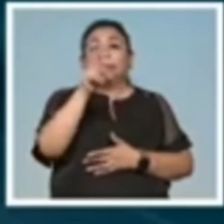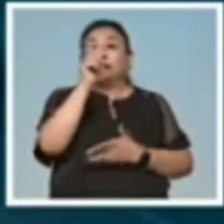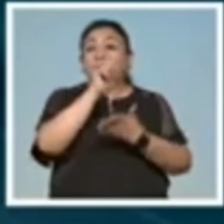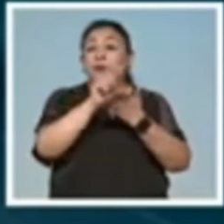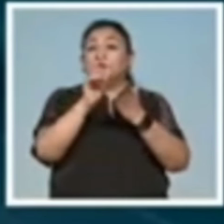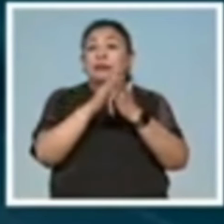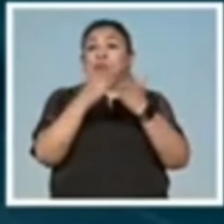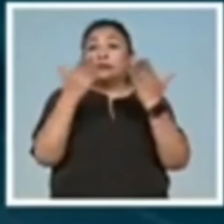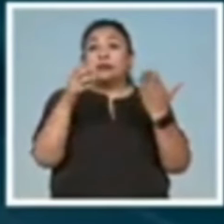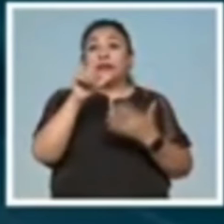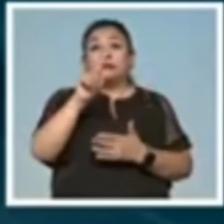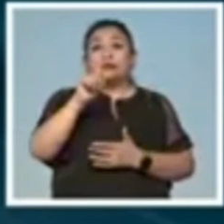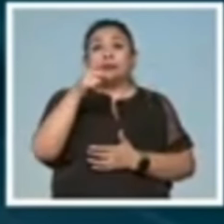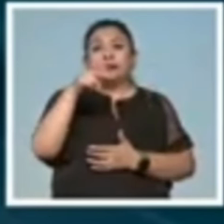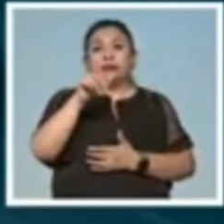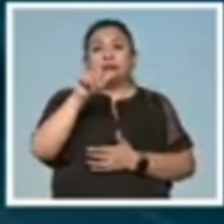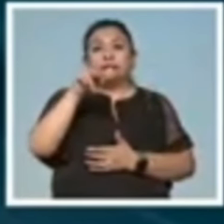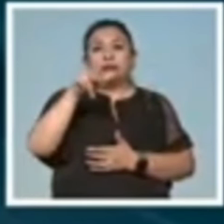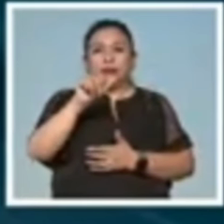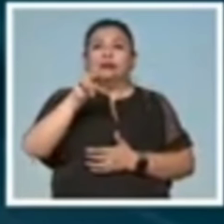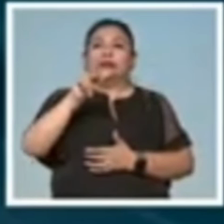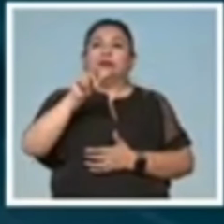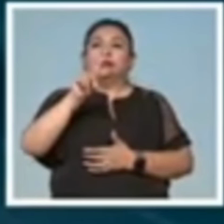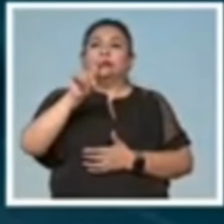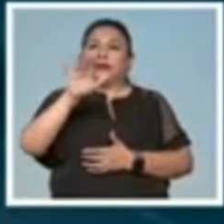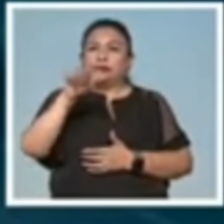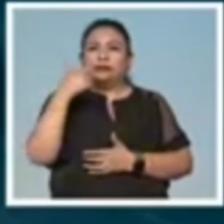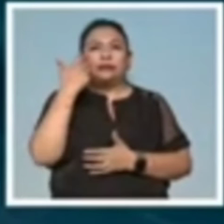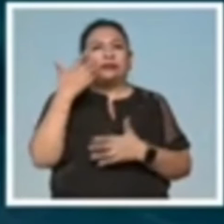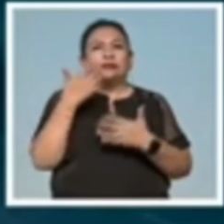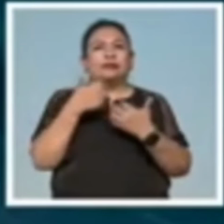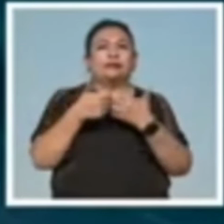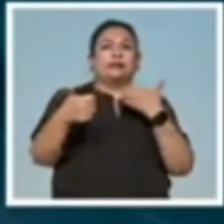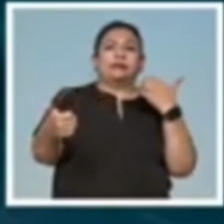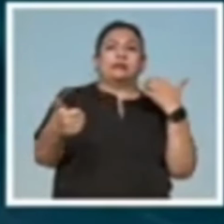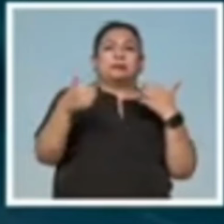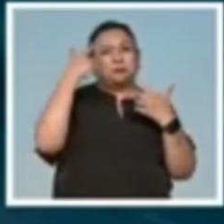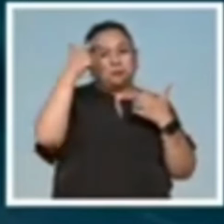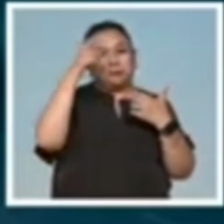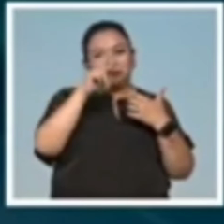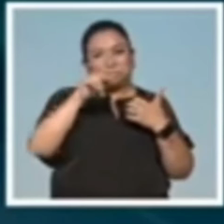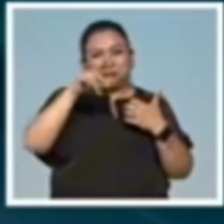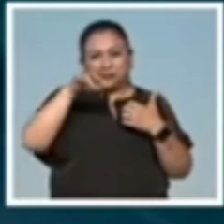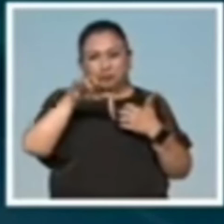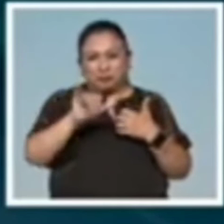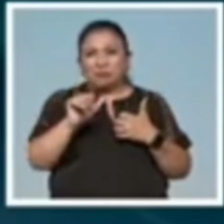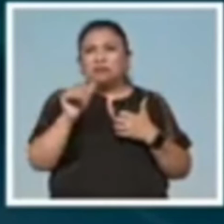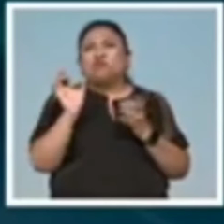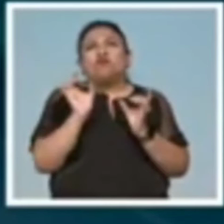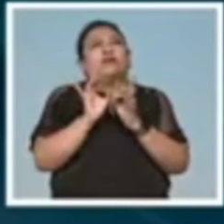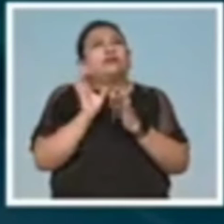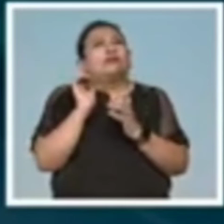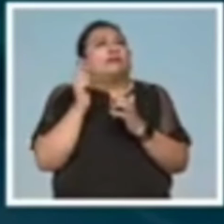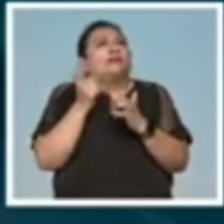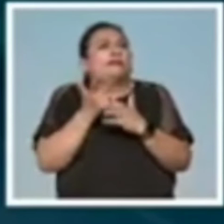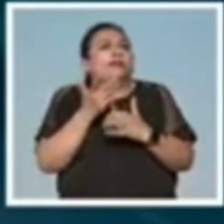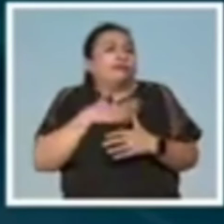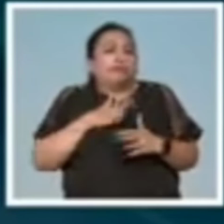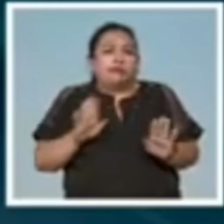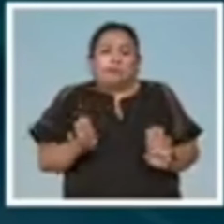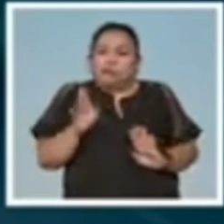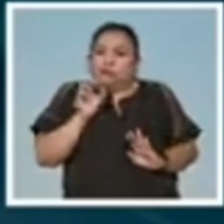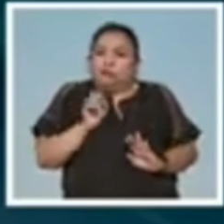su libro Antígona Plástica. Quería alejarme de la parte meramente psíquica, de decir que solo es algo que es parte de